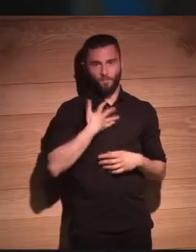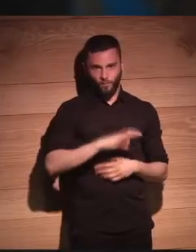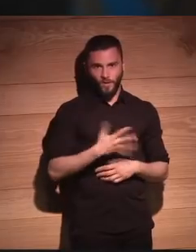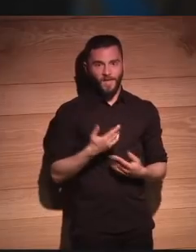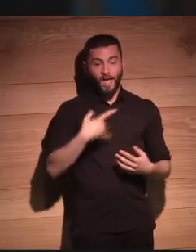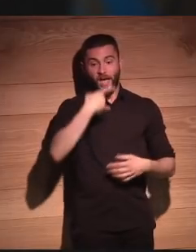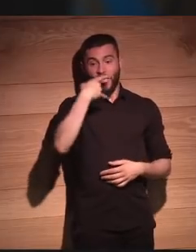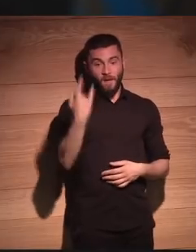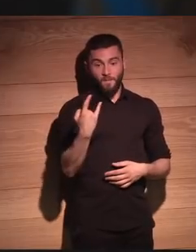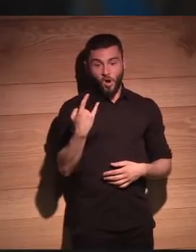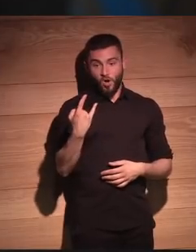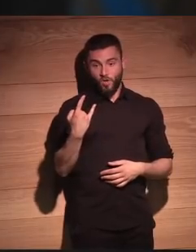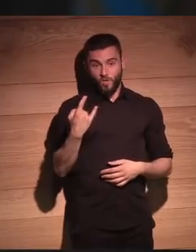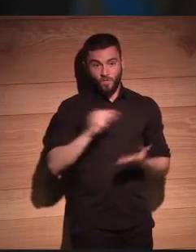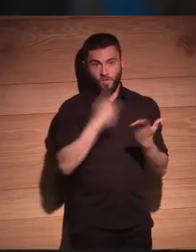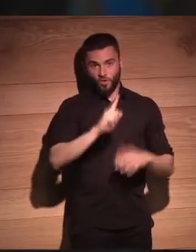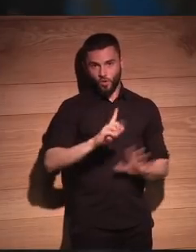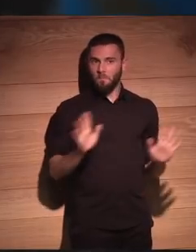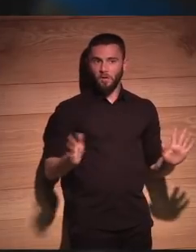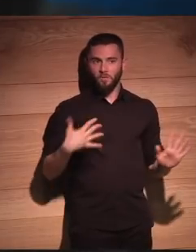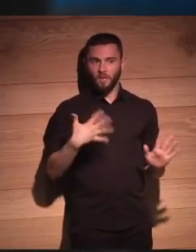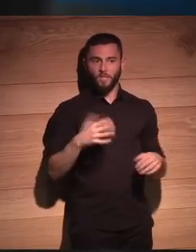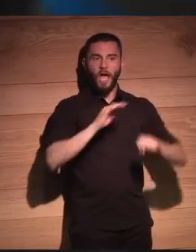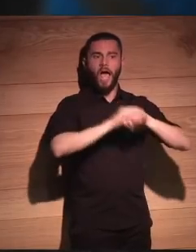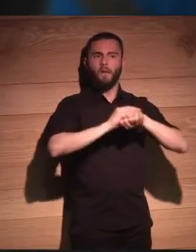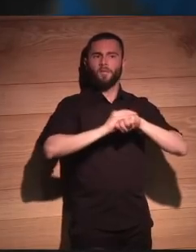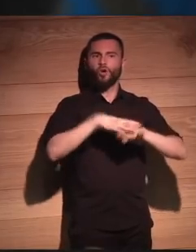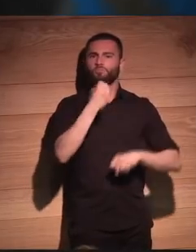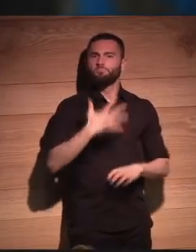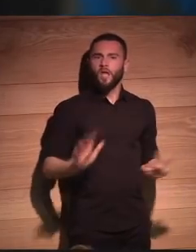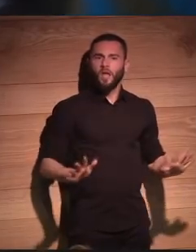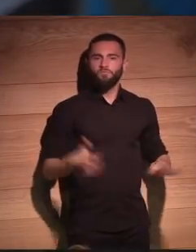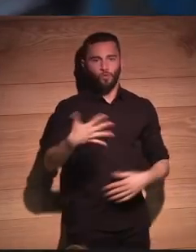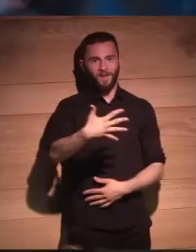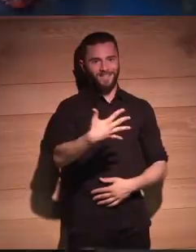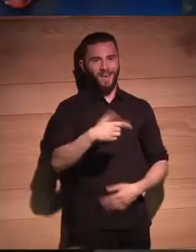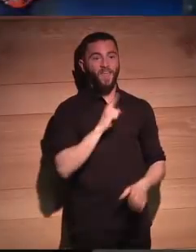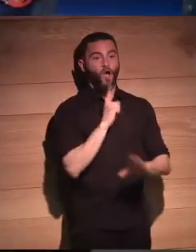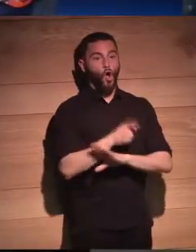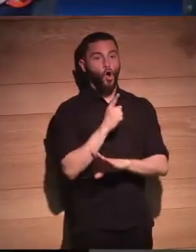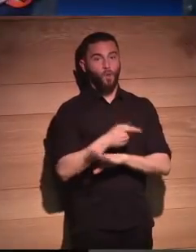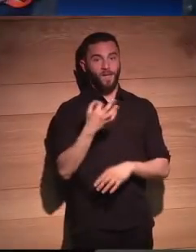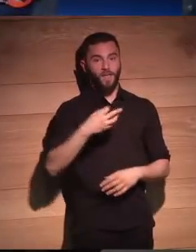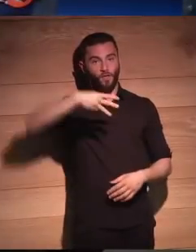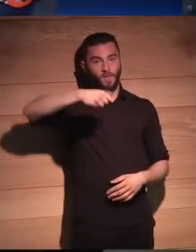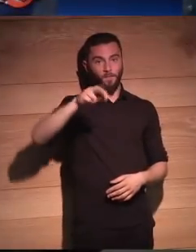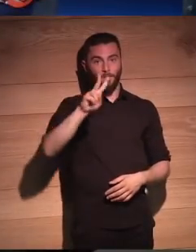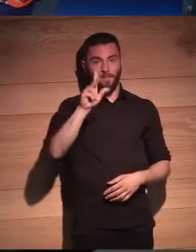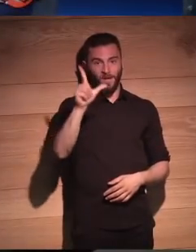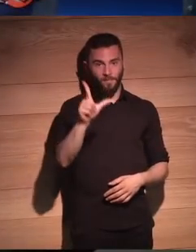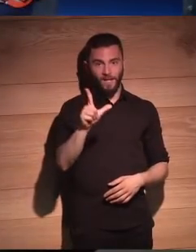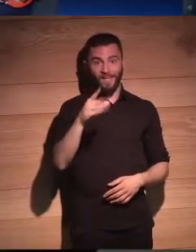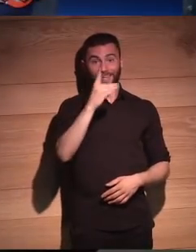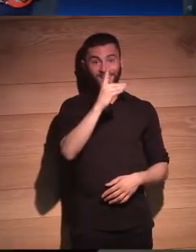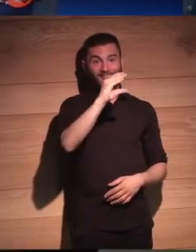pero tampoco pasa nada. O sea, no, en absoluto. Somos buenos amigos. No pasa nada. Además, la obligación de Marvel y DC